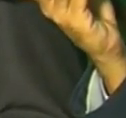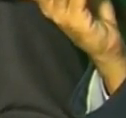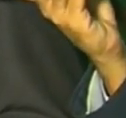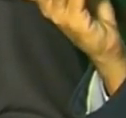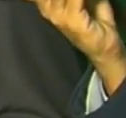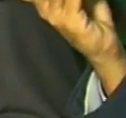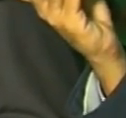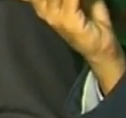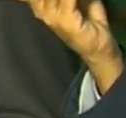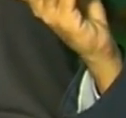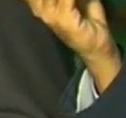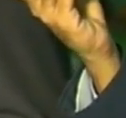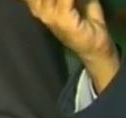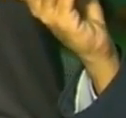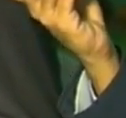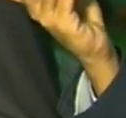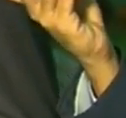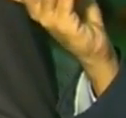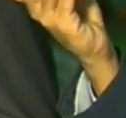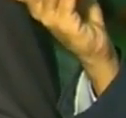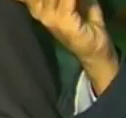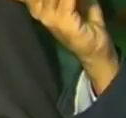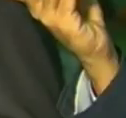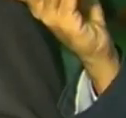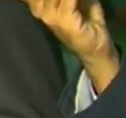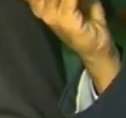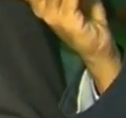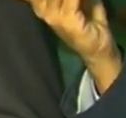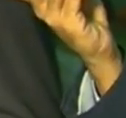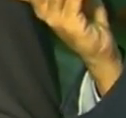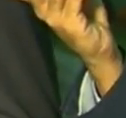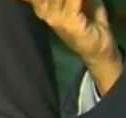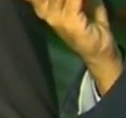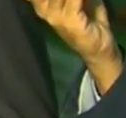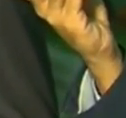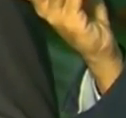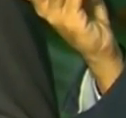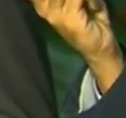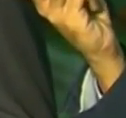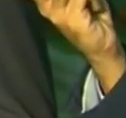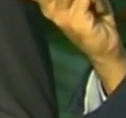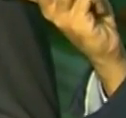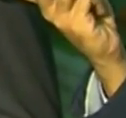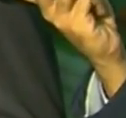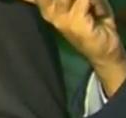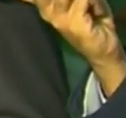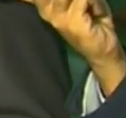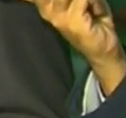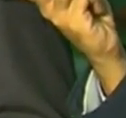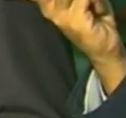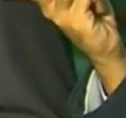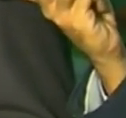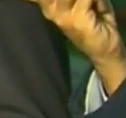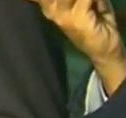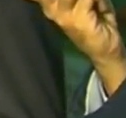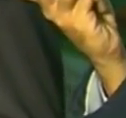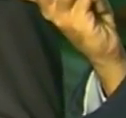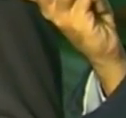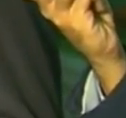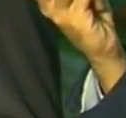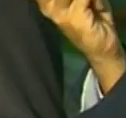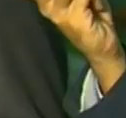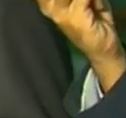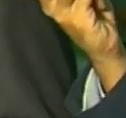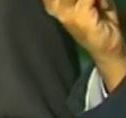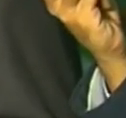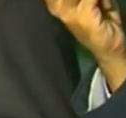va a favorecer, por la vía del diálogo, comenzar a superar esos mecanismos o la